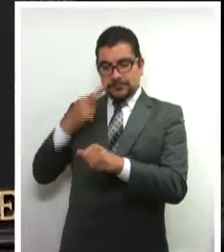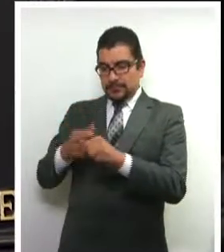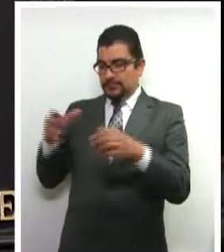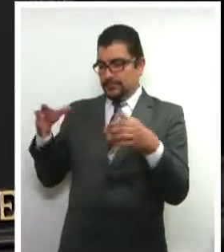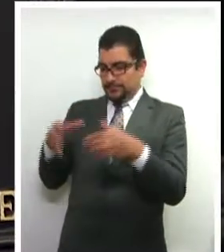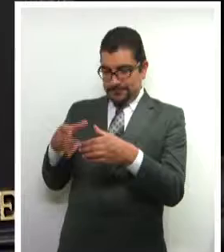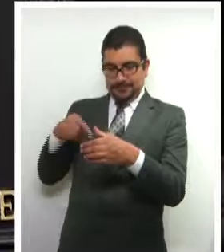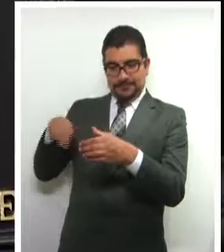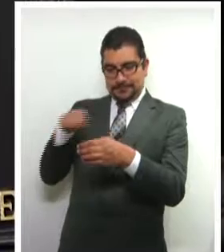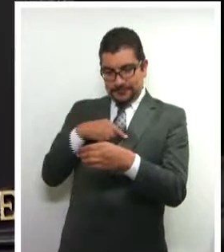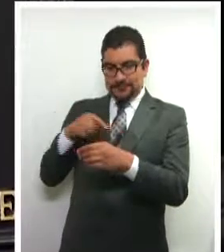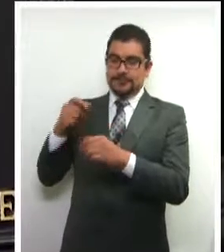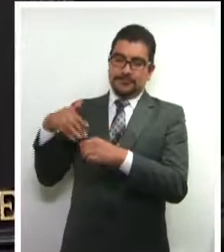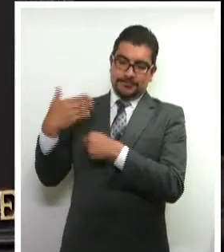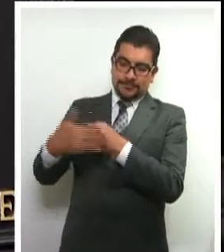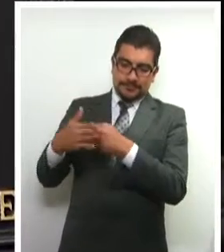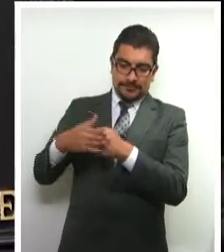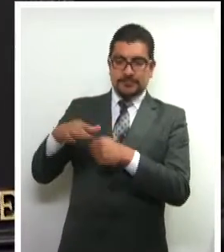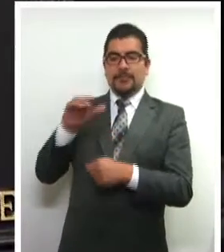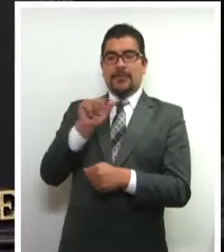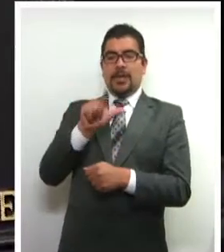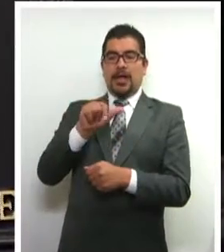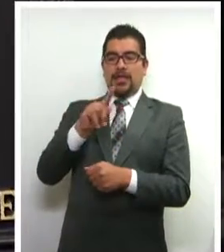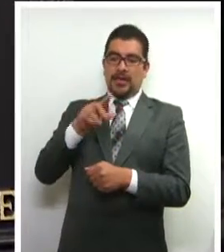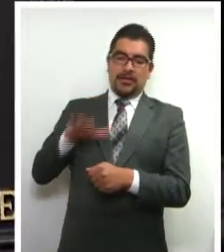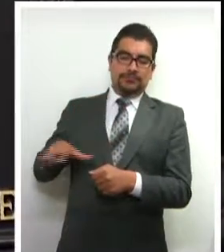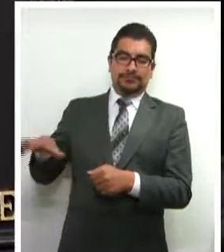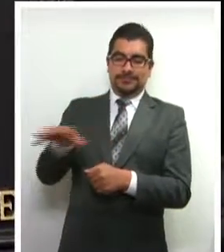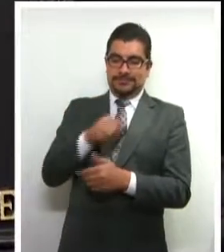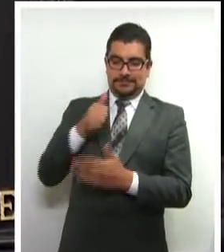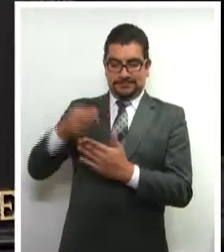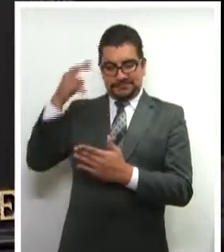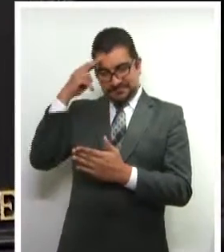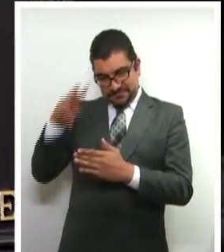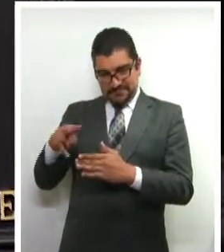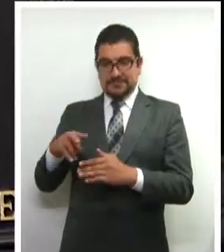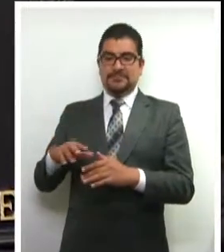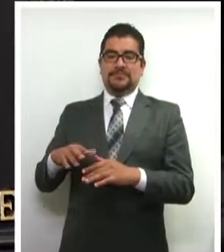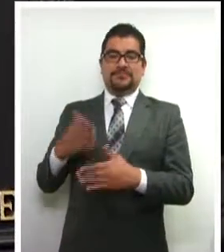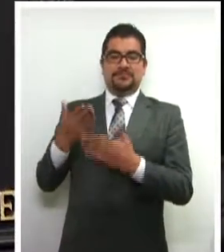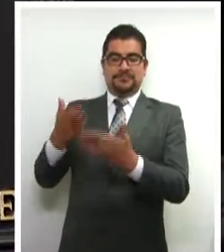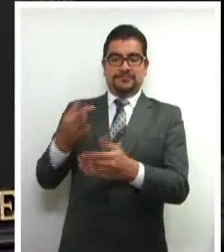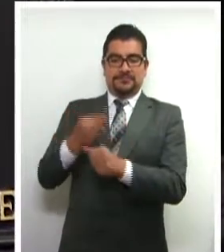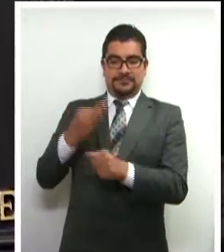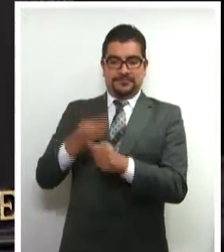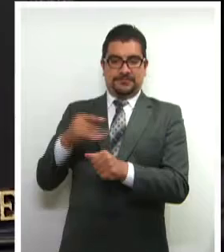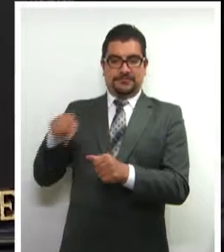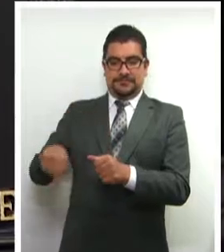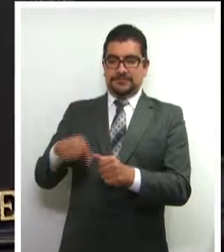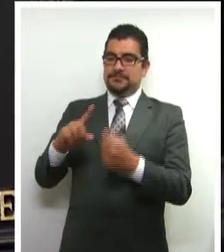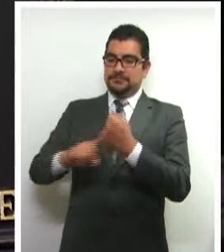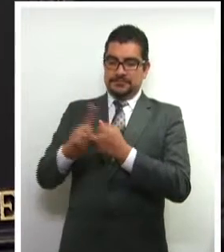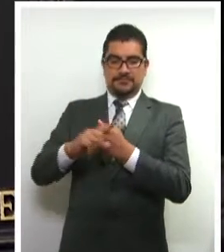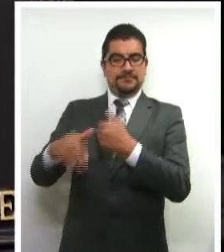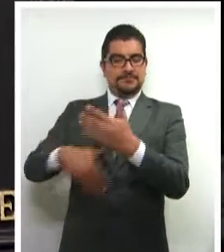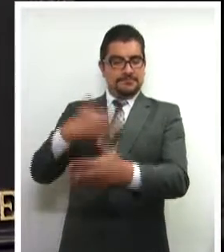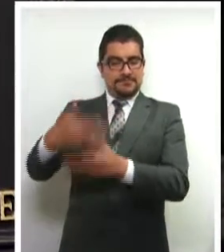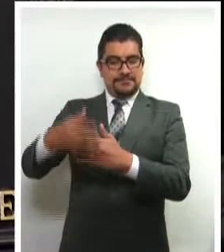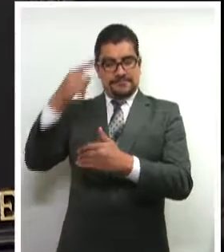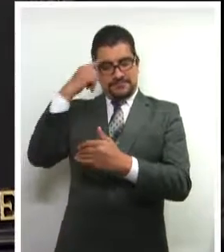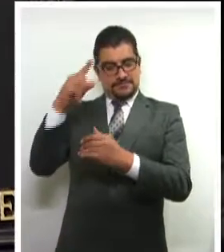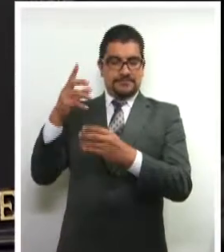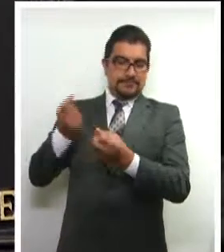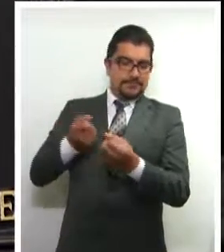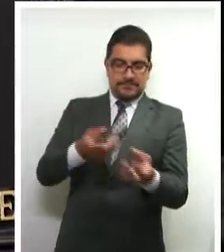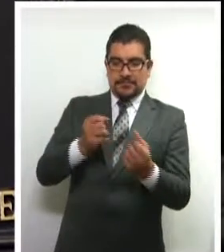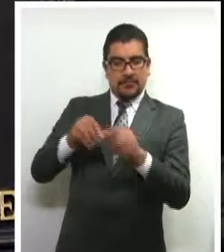las que serán las futuras alcaldías de la Ciudad de México. Lo anterior efecto de que las actuales problemáticas respecto al abasto y